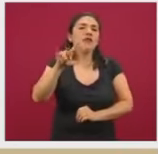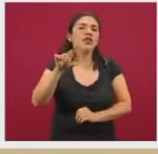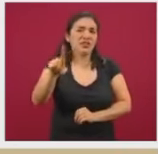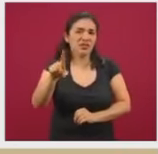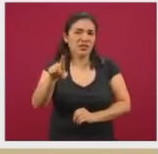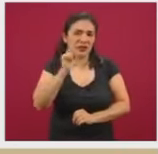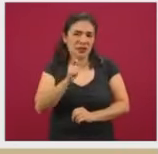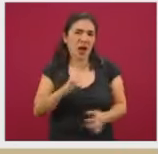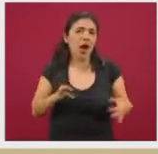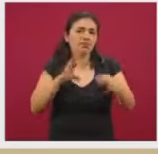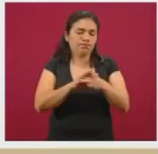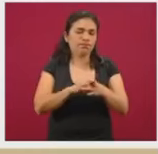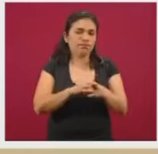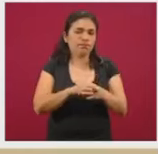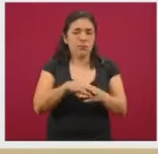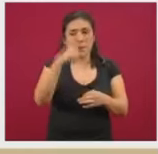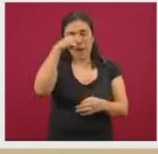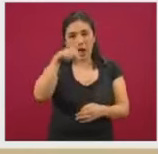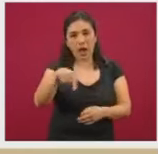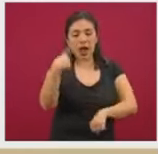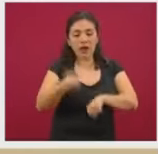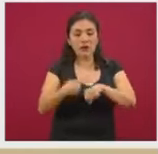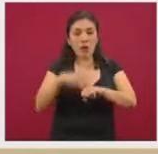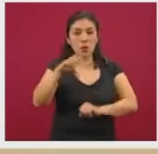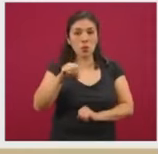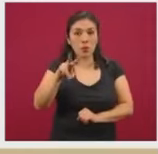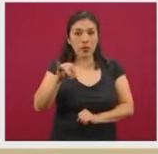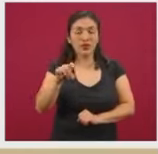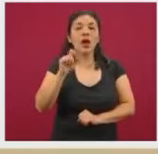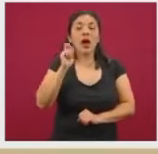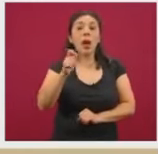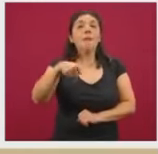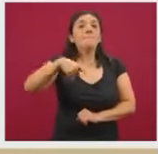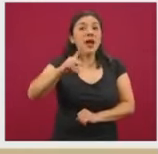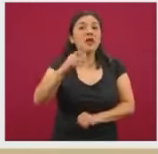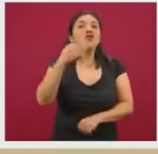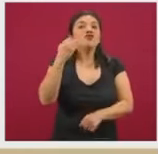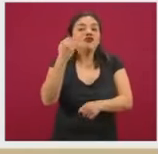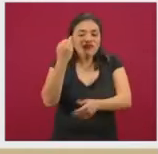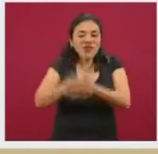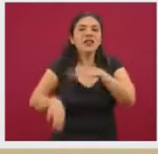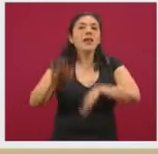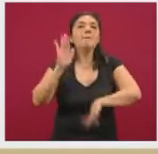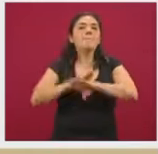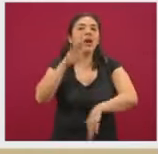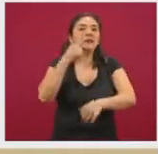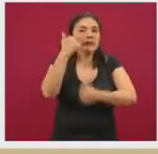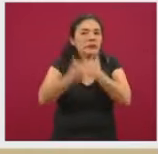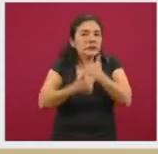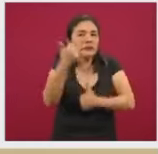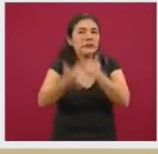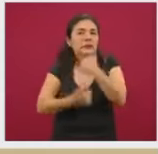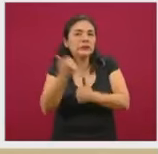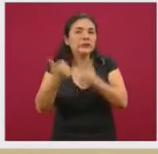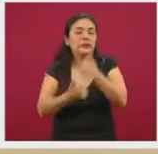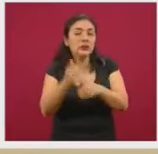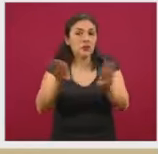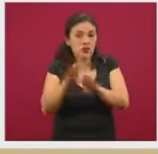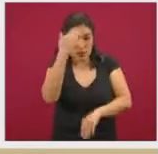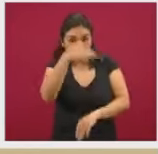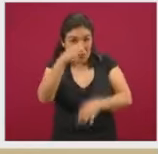es asociado, a que está asociado con el COVID, pero todavía va a faltar más ejercicio para ver exactamente si